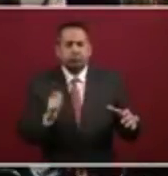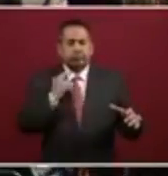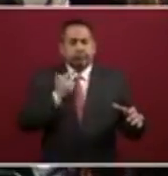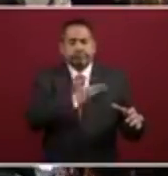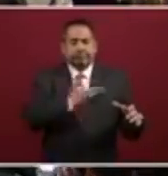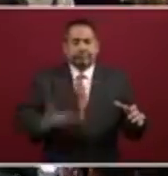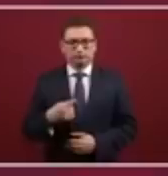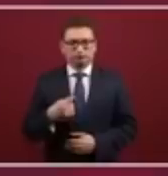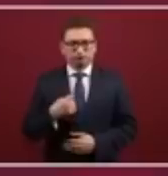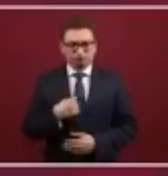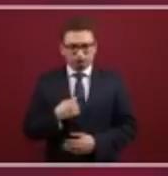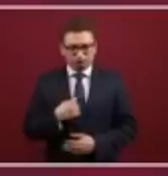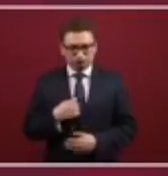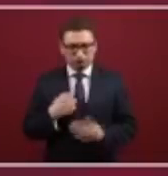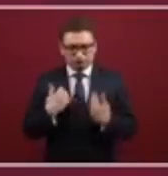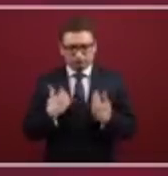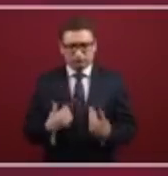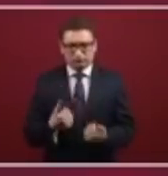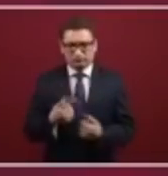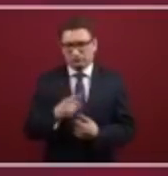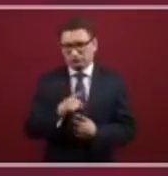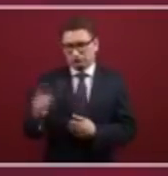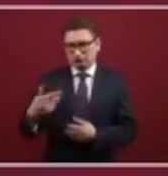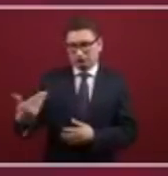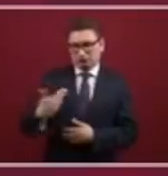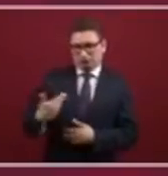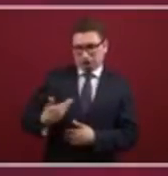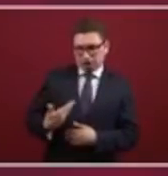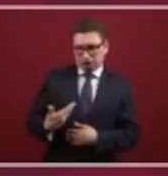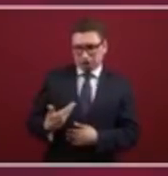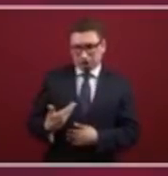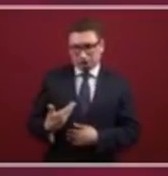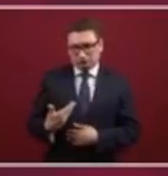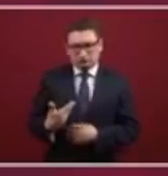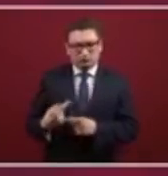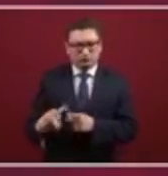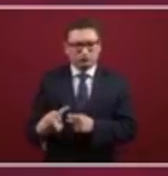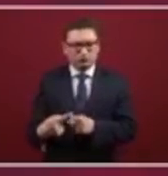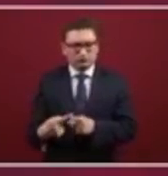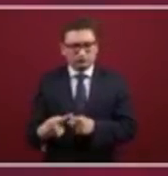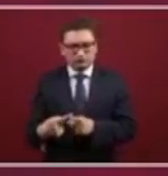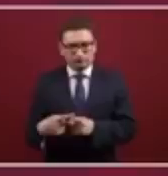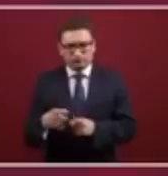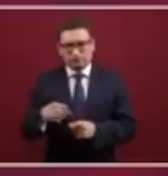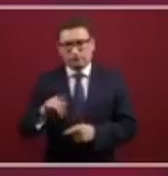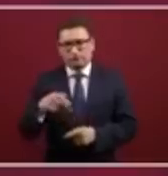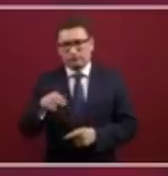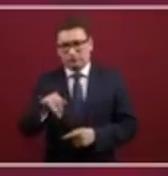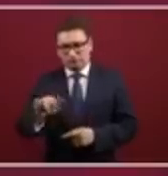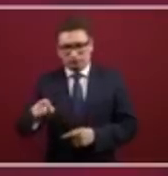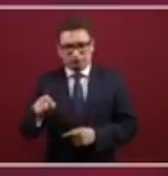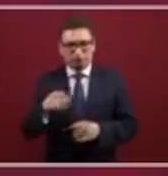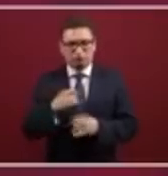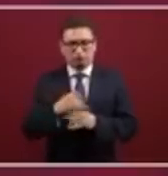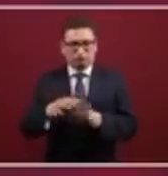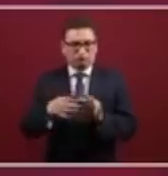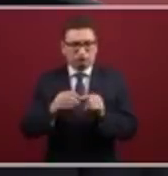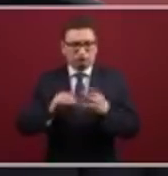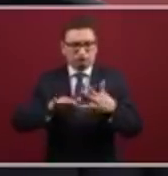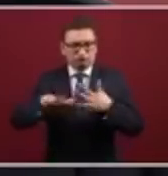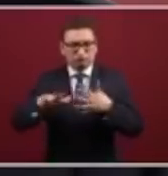entendido que nos están solicitando de parte de transparencia el que